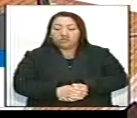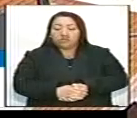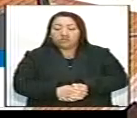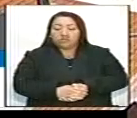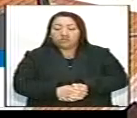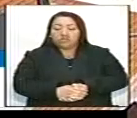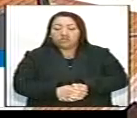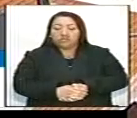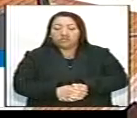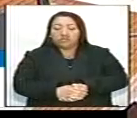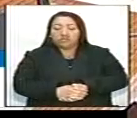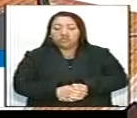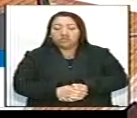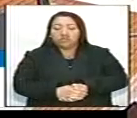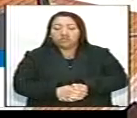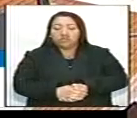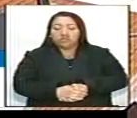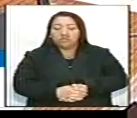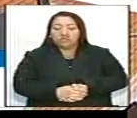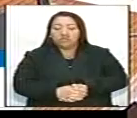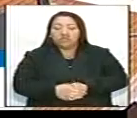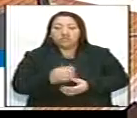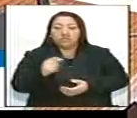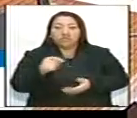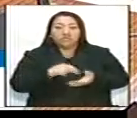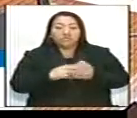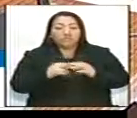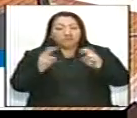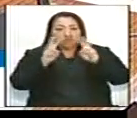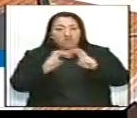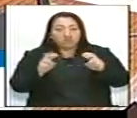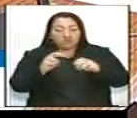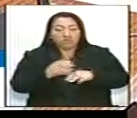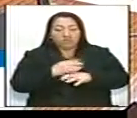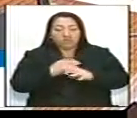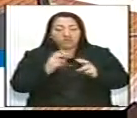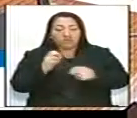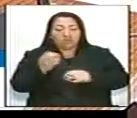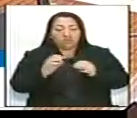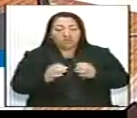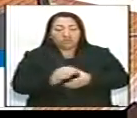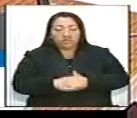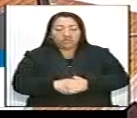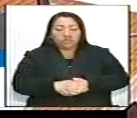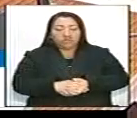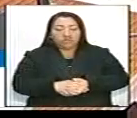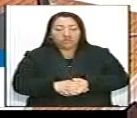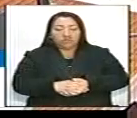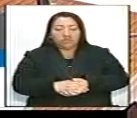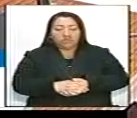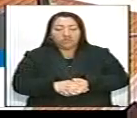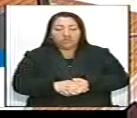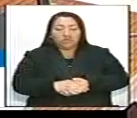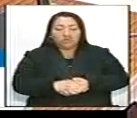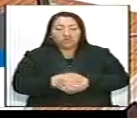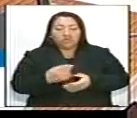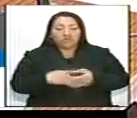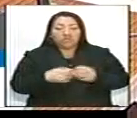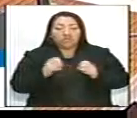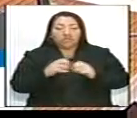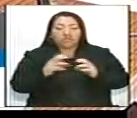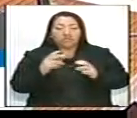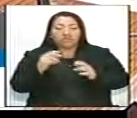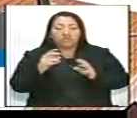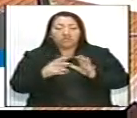Ahí está un poco la evaluación de la ejecución presupuestal hasta el día 13